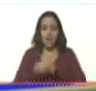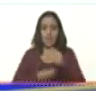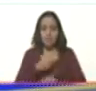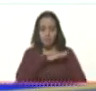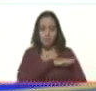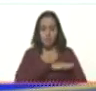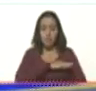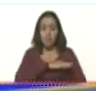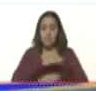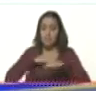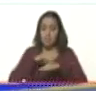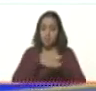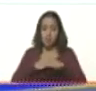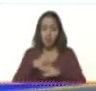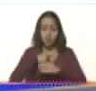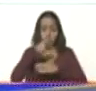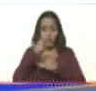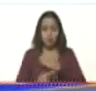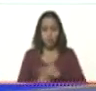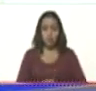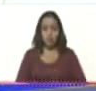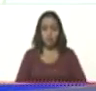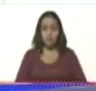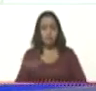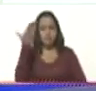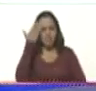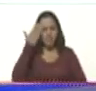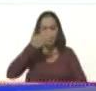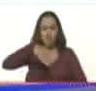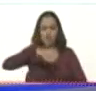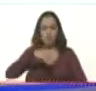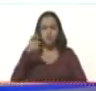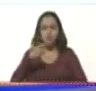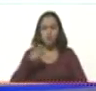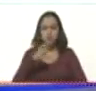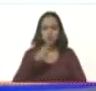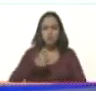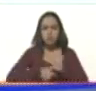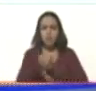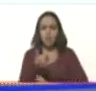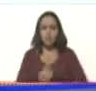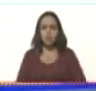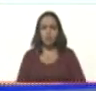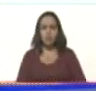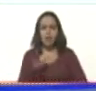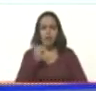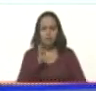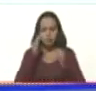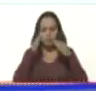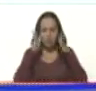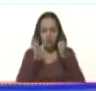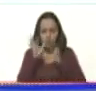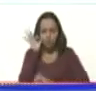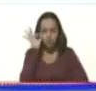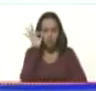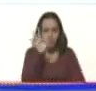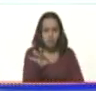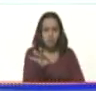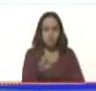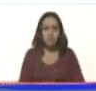Planificación, para saber dónde hay mayor necesidad, poner la atención allí donde la